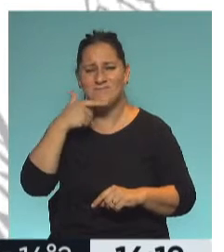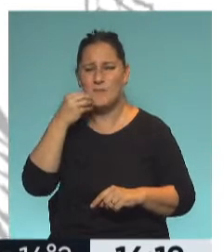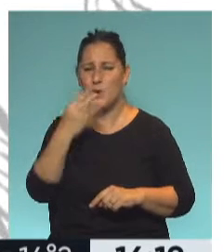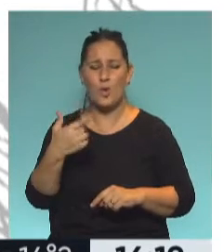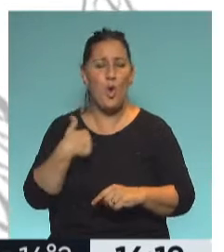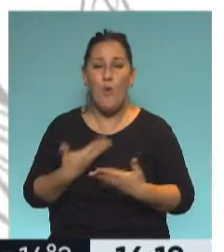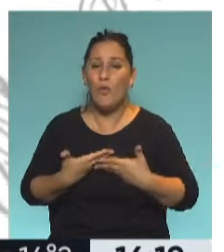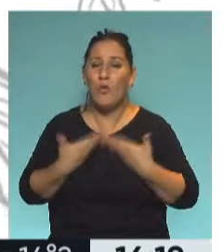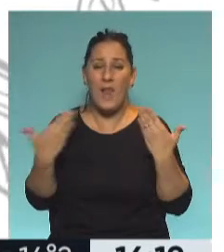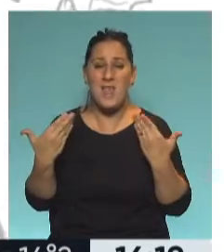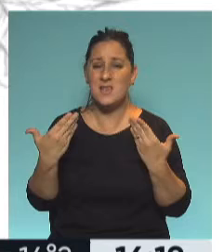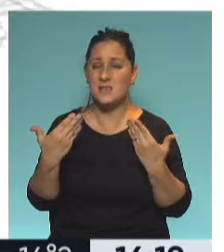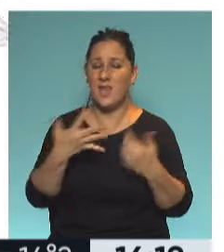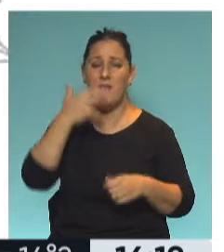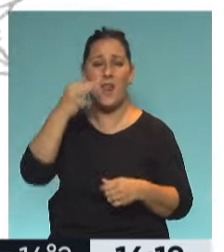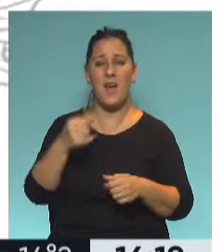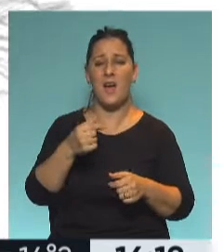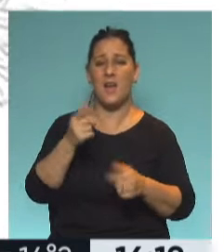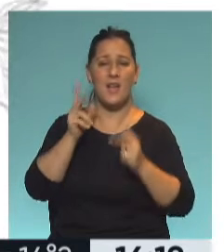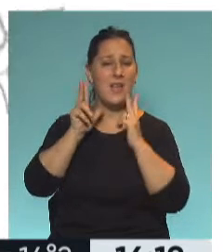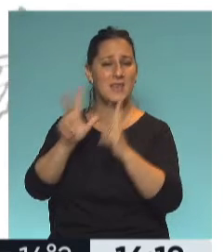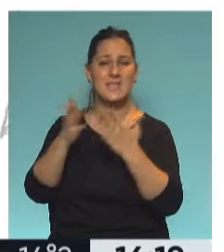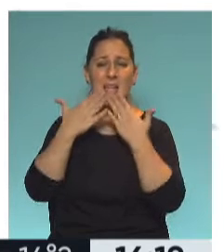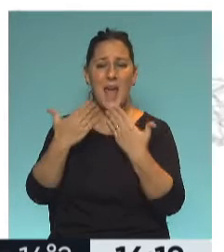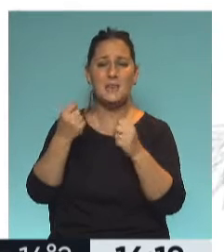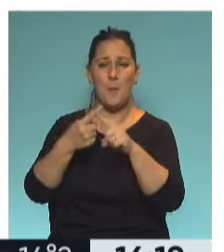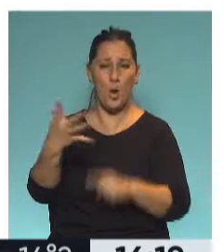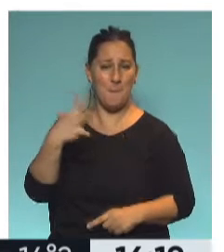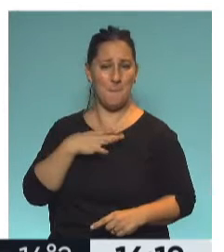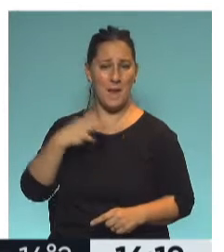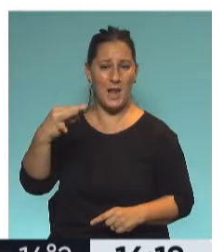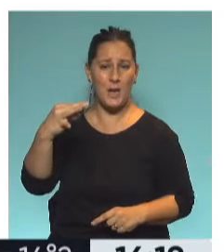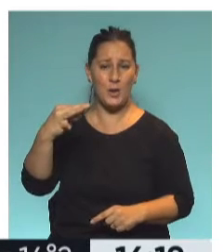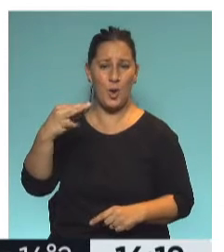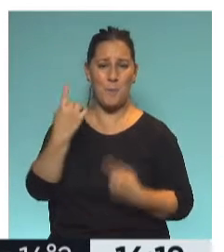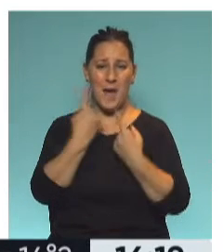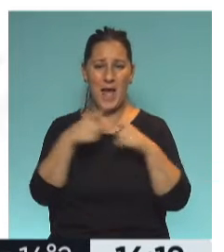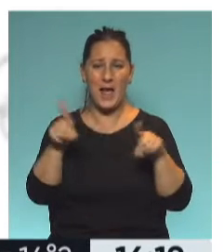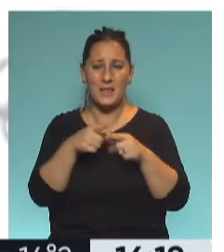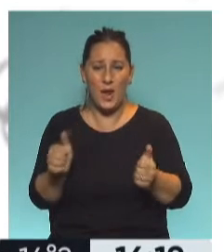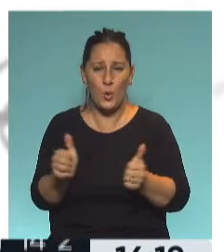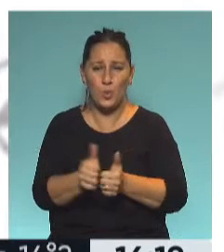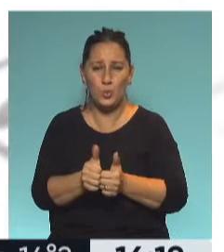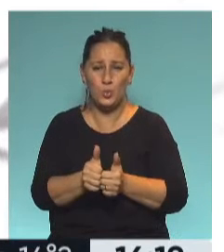Feliz, agradecido porque ella haya querido, claro, hacer este dueto y que sea una de las canciones